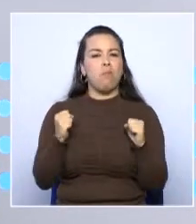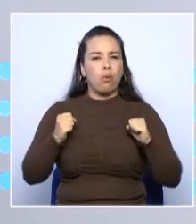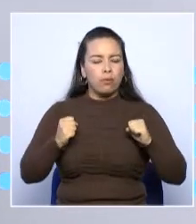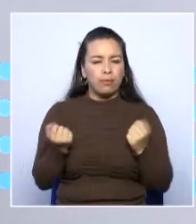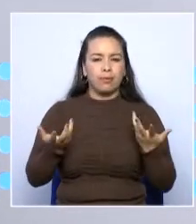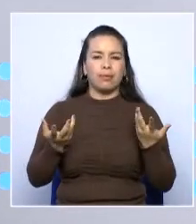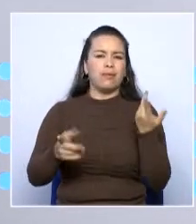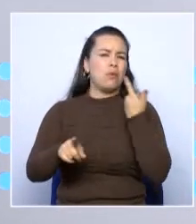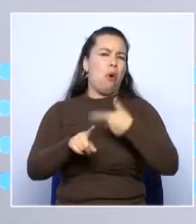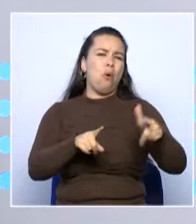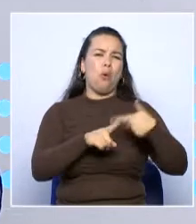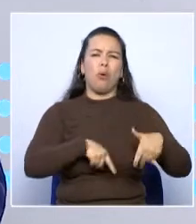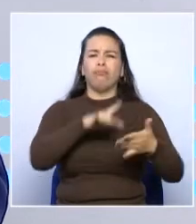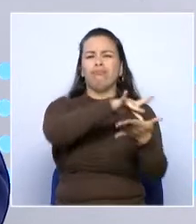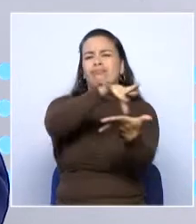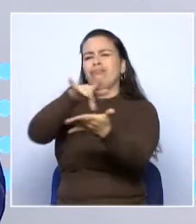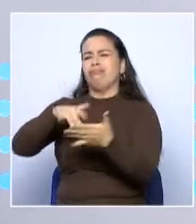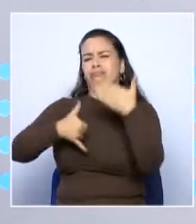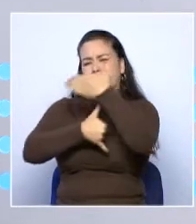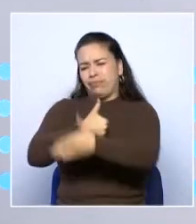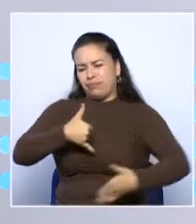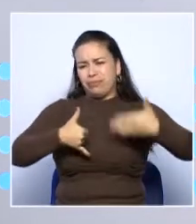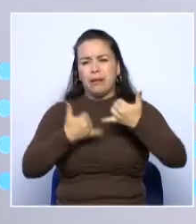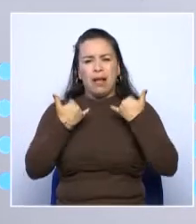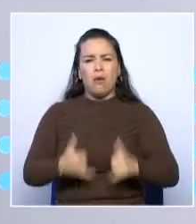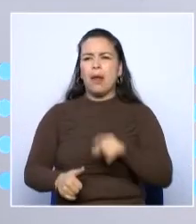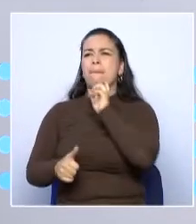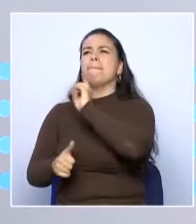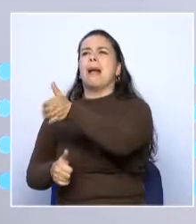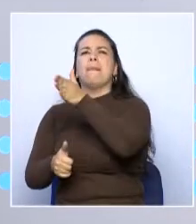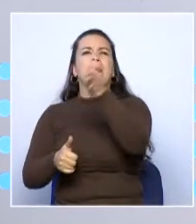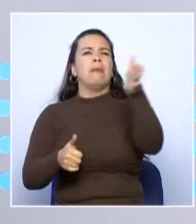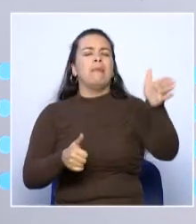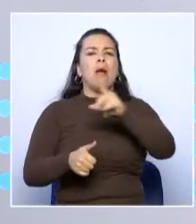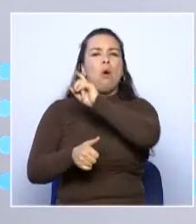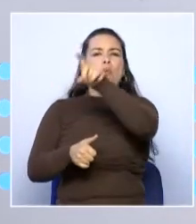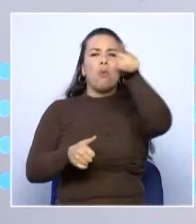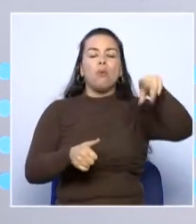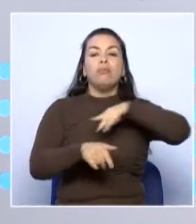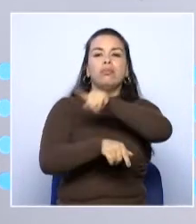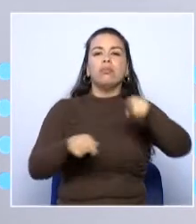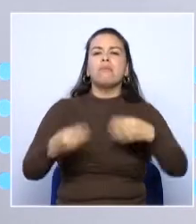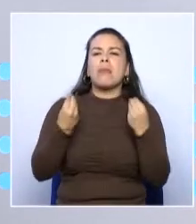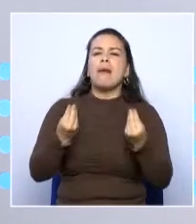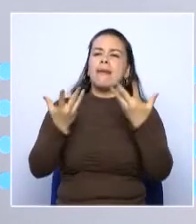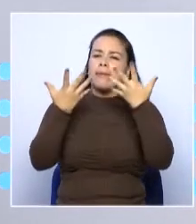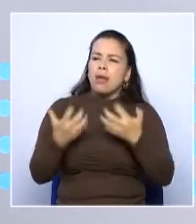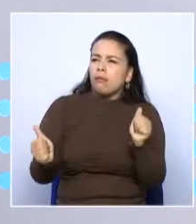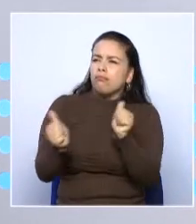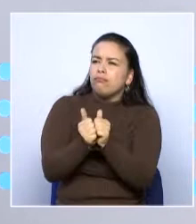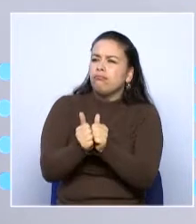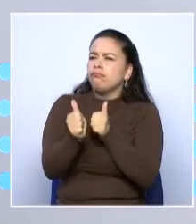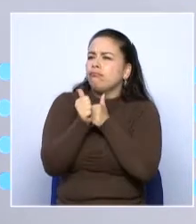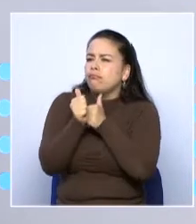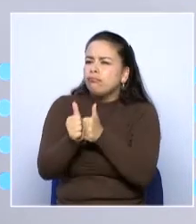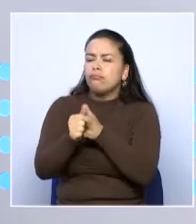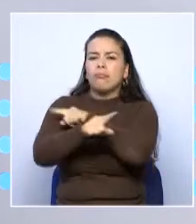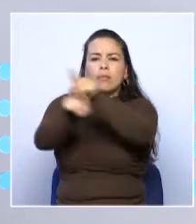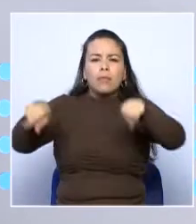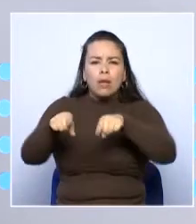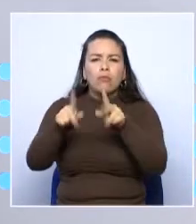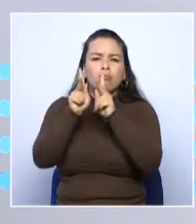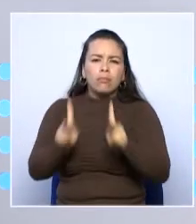Bogotá, en fin, tantas partes que estamos desplazándonos con todo el equipo médico para poder hacer acompañamiento de los pacientes,